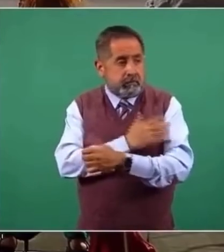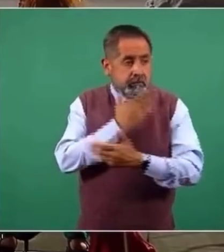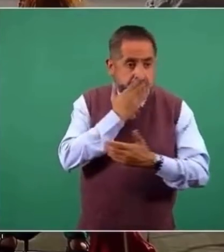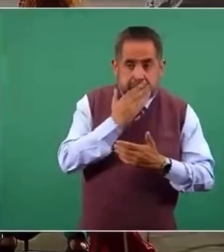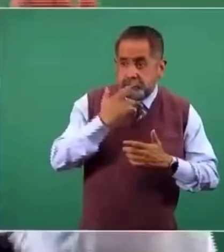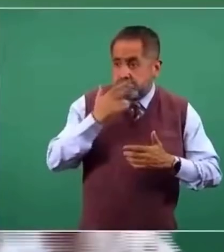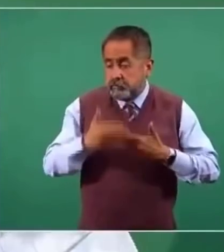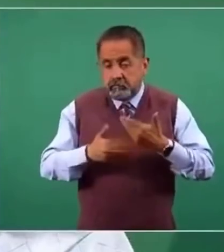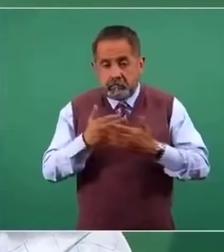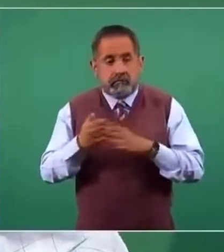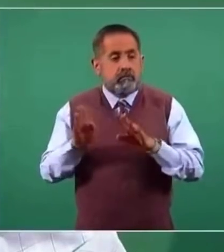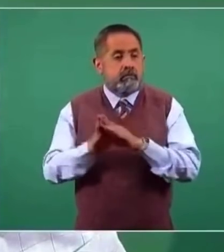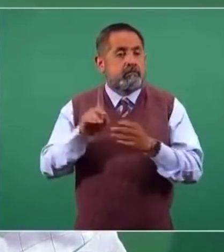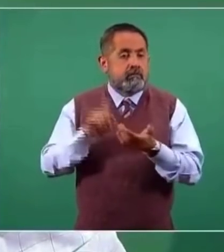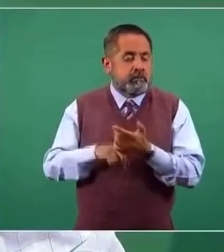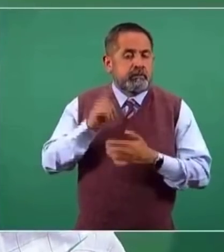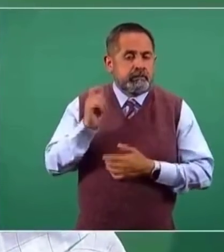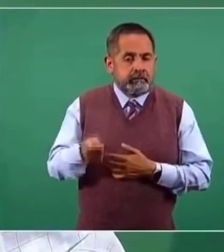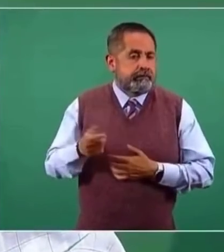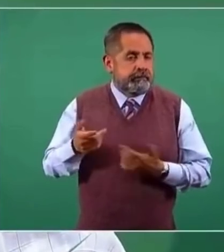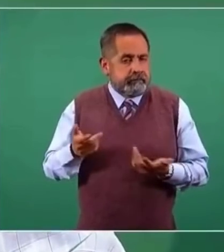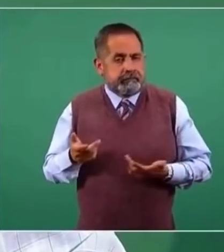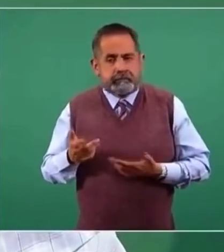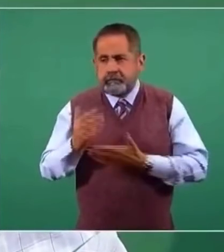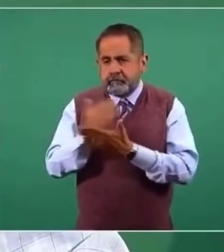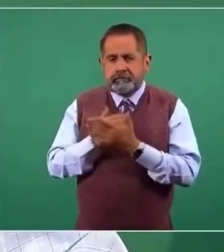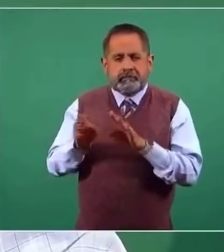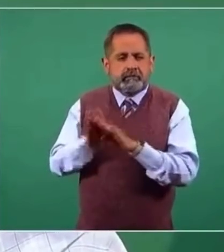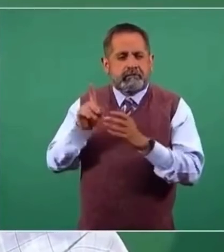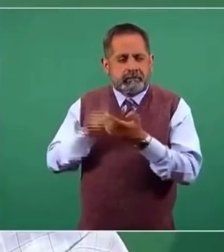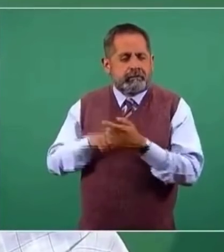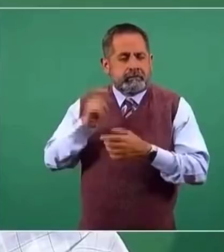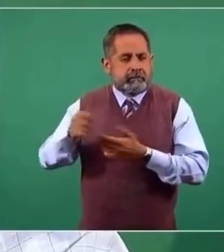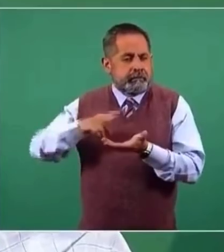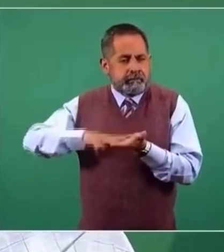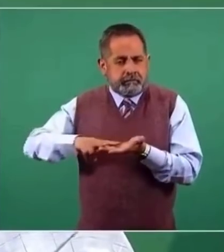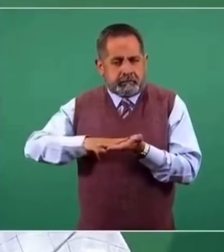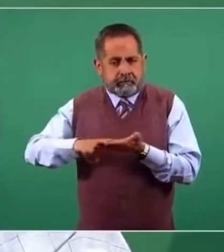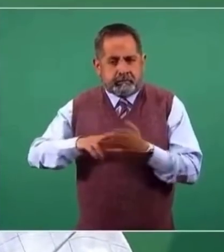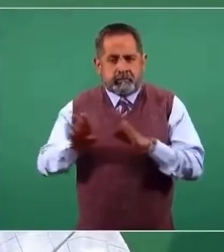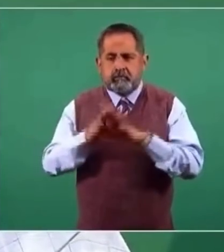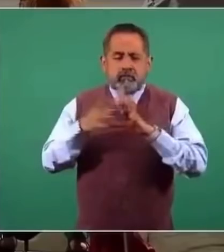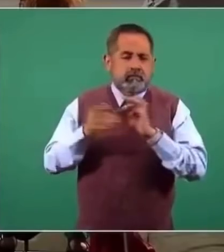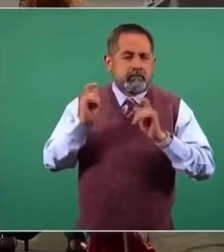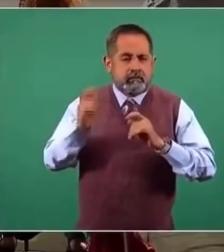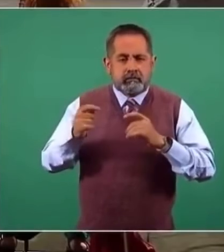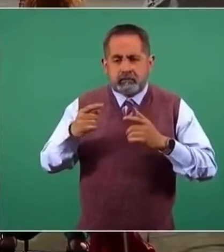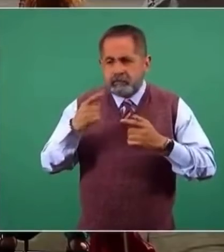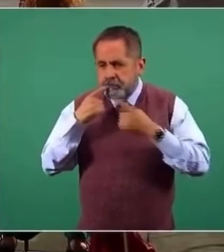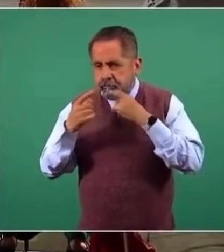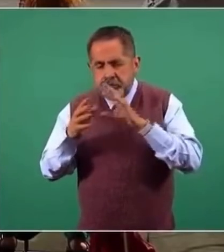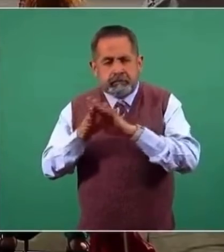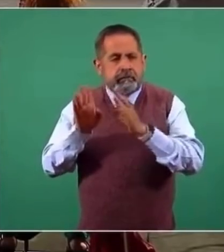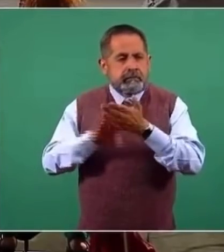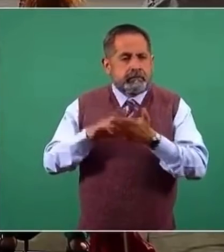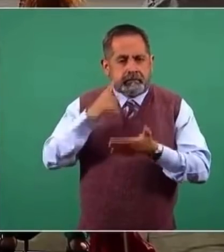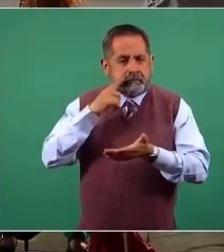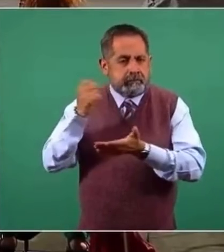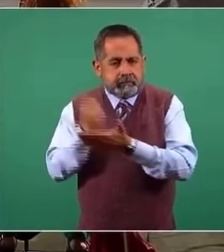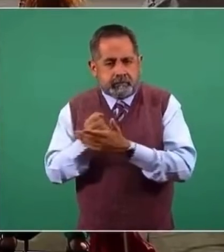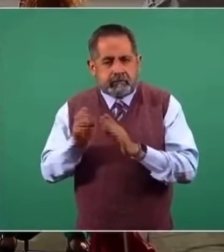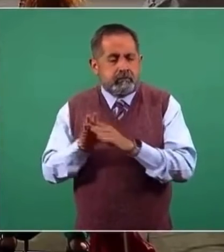además en esa localidad el riesgo de transmisión es bajo porque están en verde o en su momento si se revisa y se aprueba en